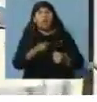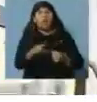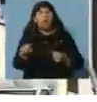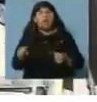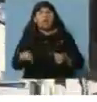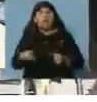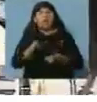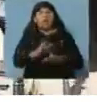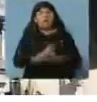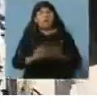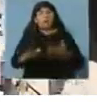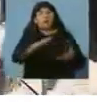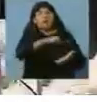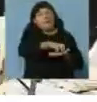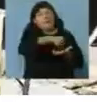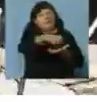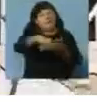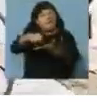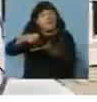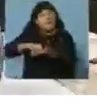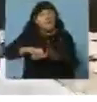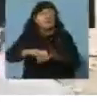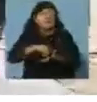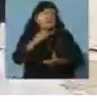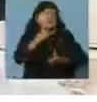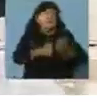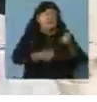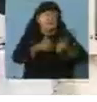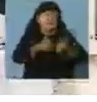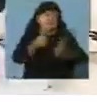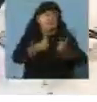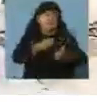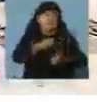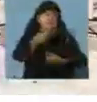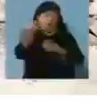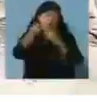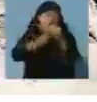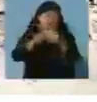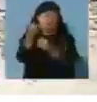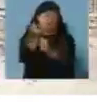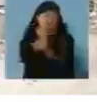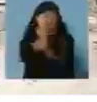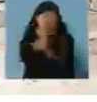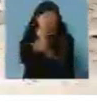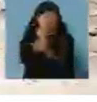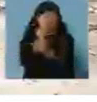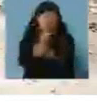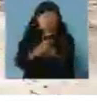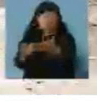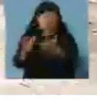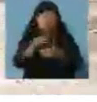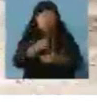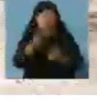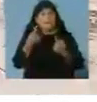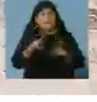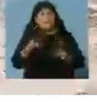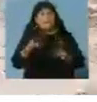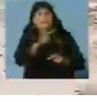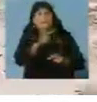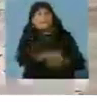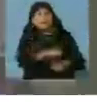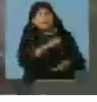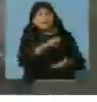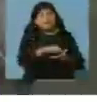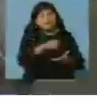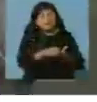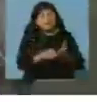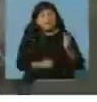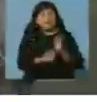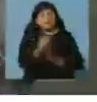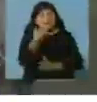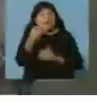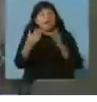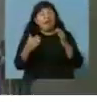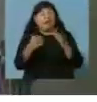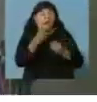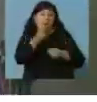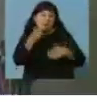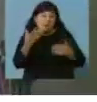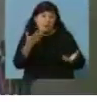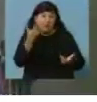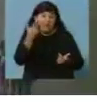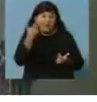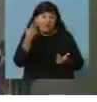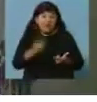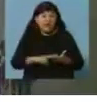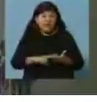nuevas licitaciones con fondos propios o fondos provinciales en vivienda y bueno la generación de estados